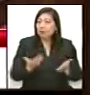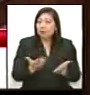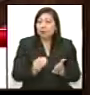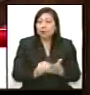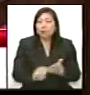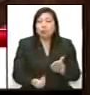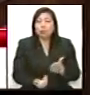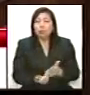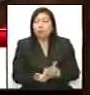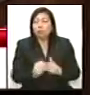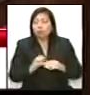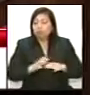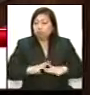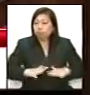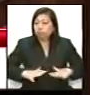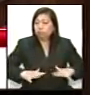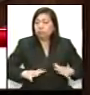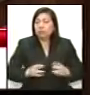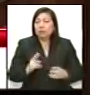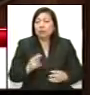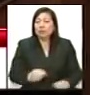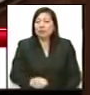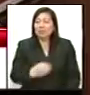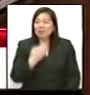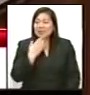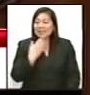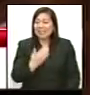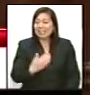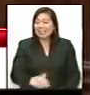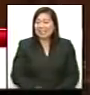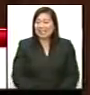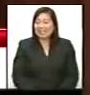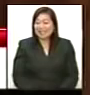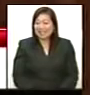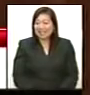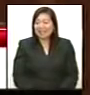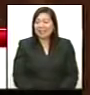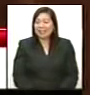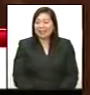una nueva dimensión de la corrupción. Muchas gracias.